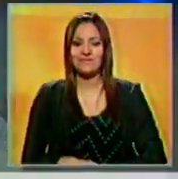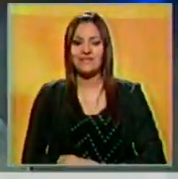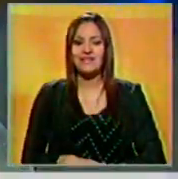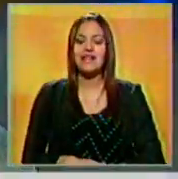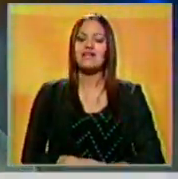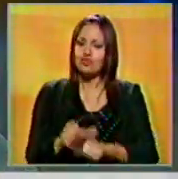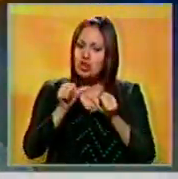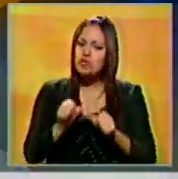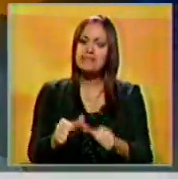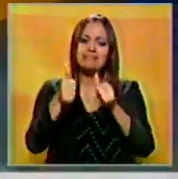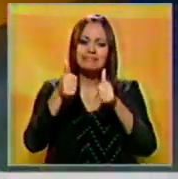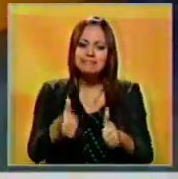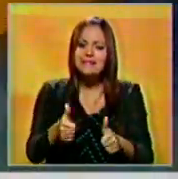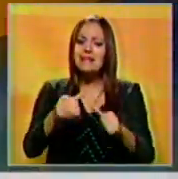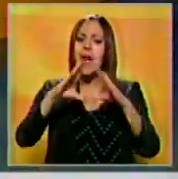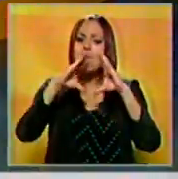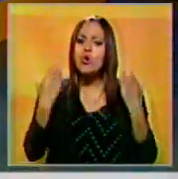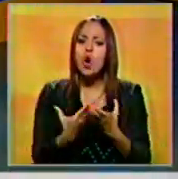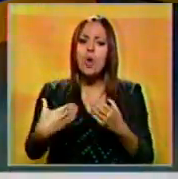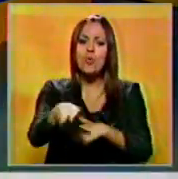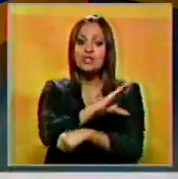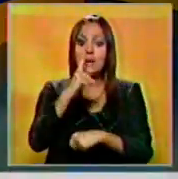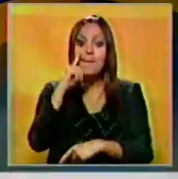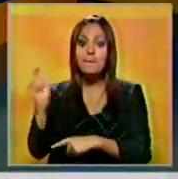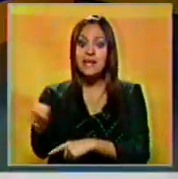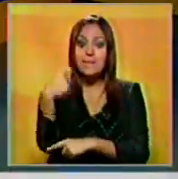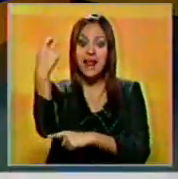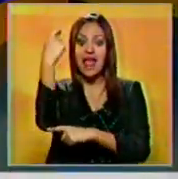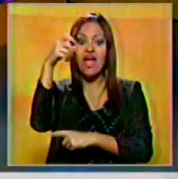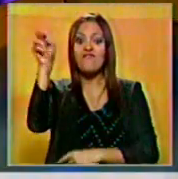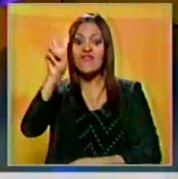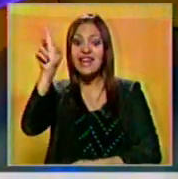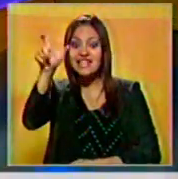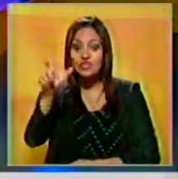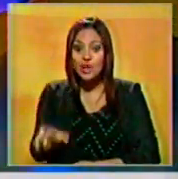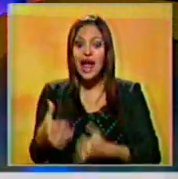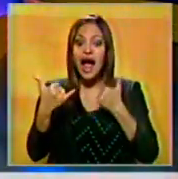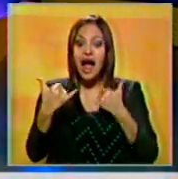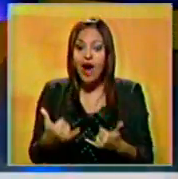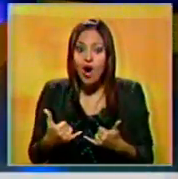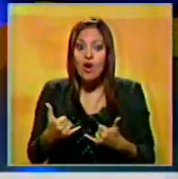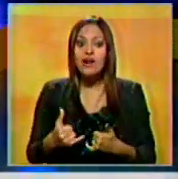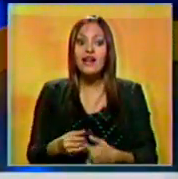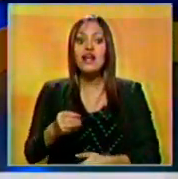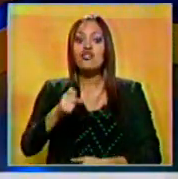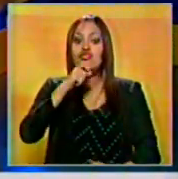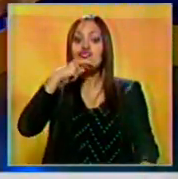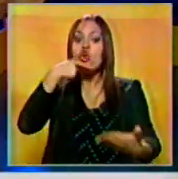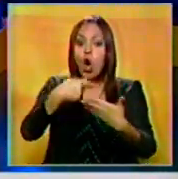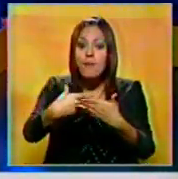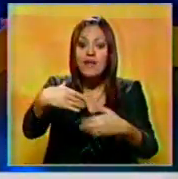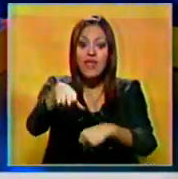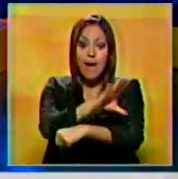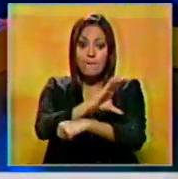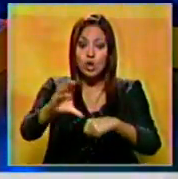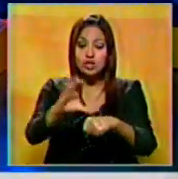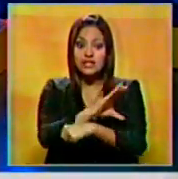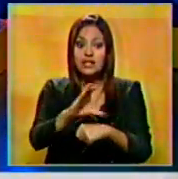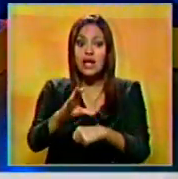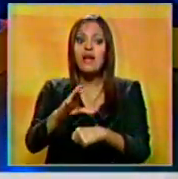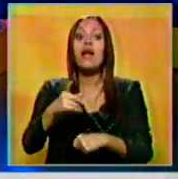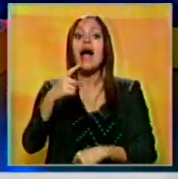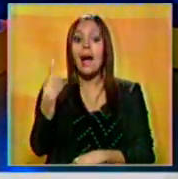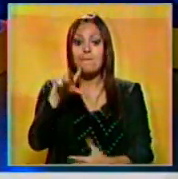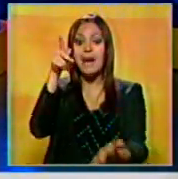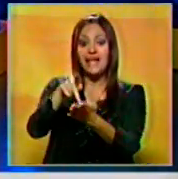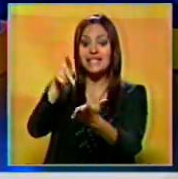buenas noticias en el mundo de la música, ya que por primera vez un venezolano se encuentra entre los nombres de músicos que formarán parte